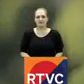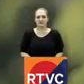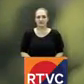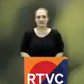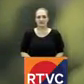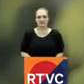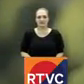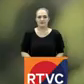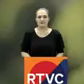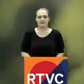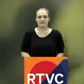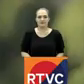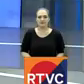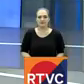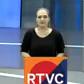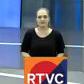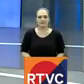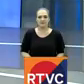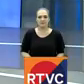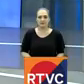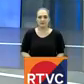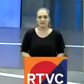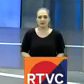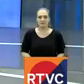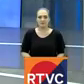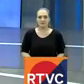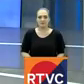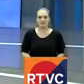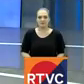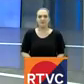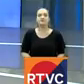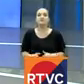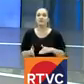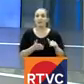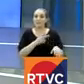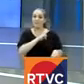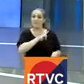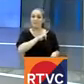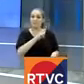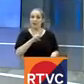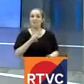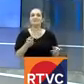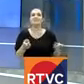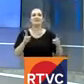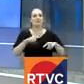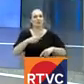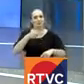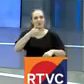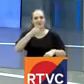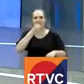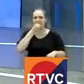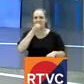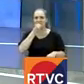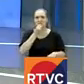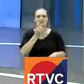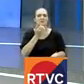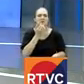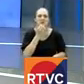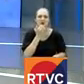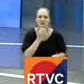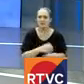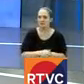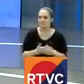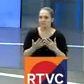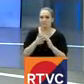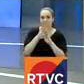mis canciones. Y el Valle del Cauca también tuvo buenas noticias. Por ejemplo, por años se ha